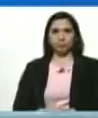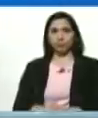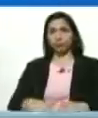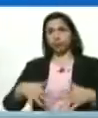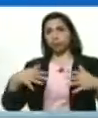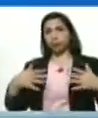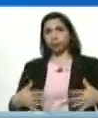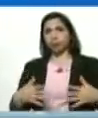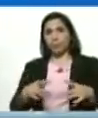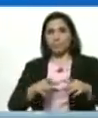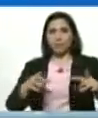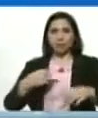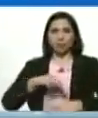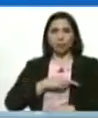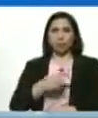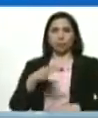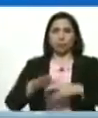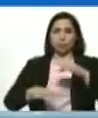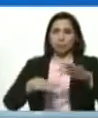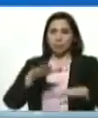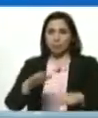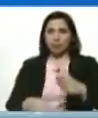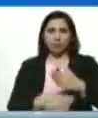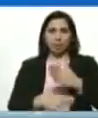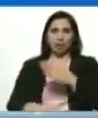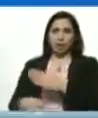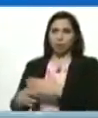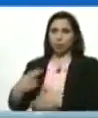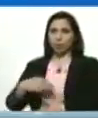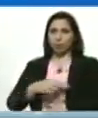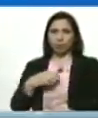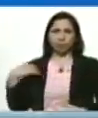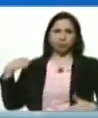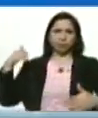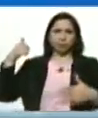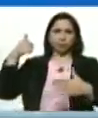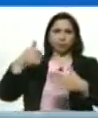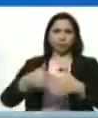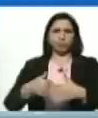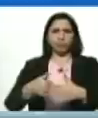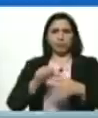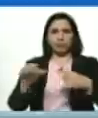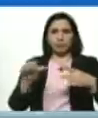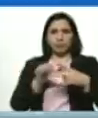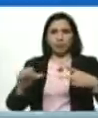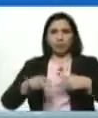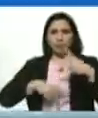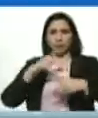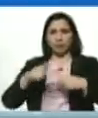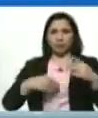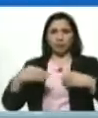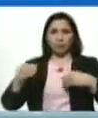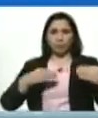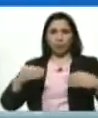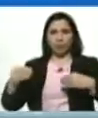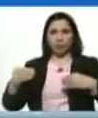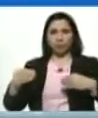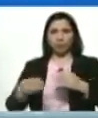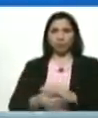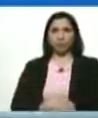mojado desde hace semana venimos planificando modelos de flexibilización